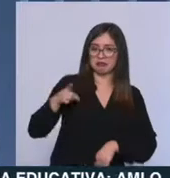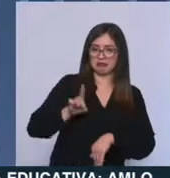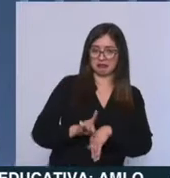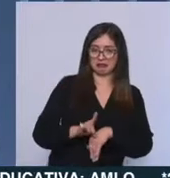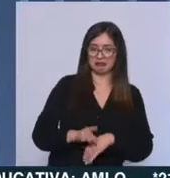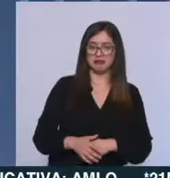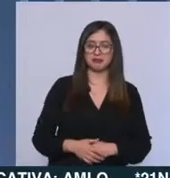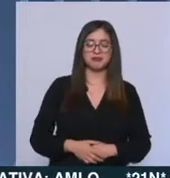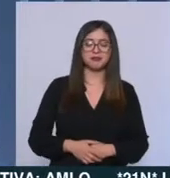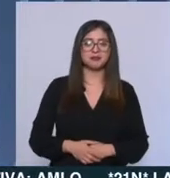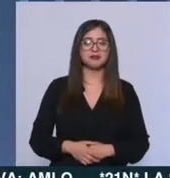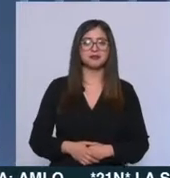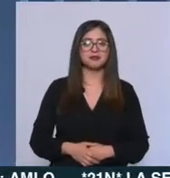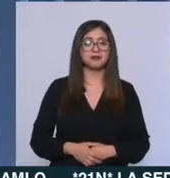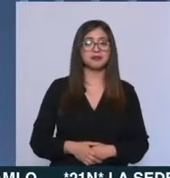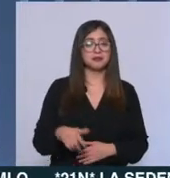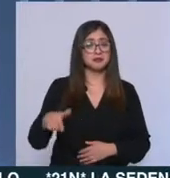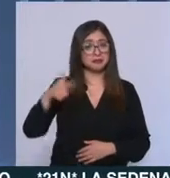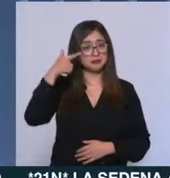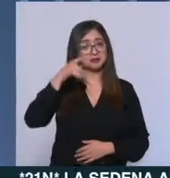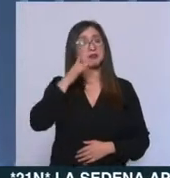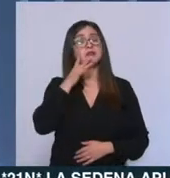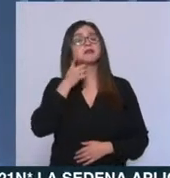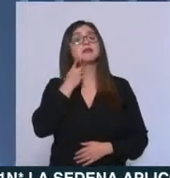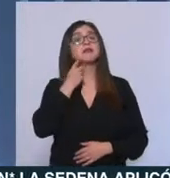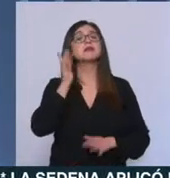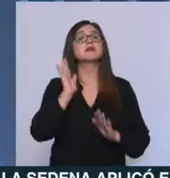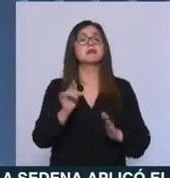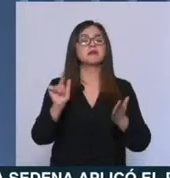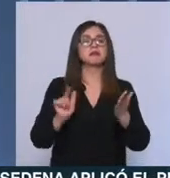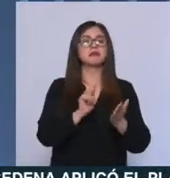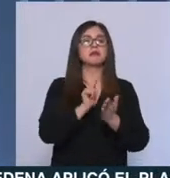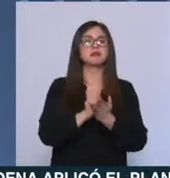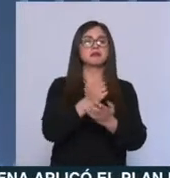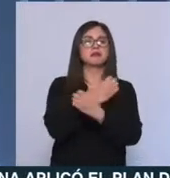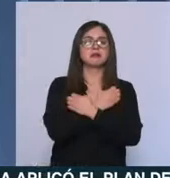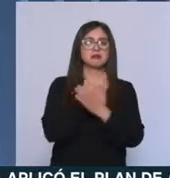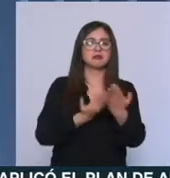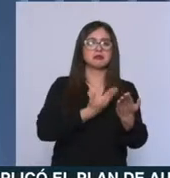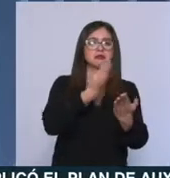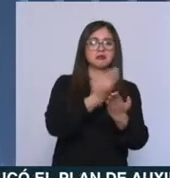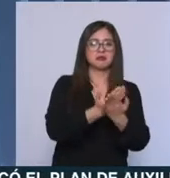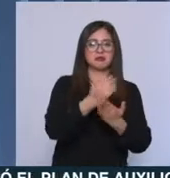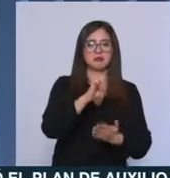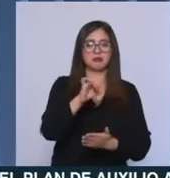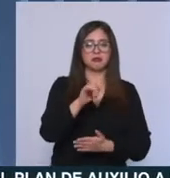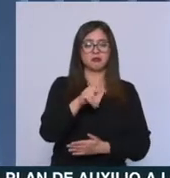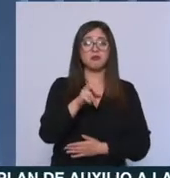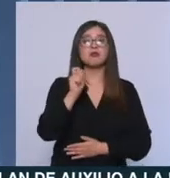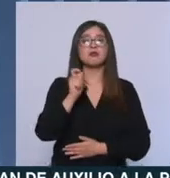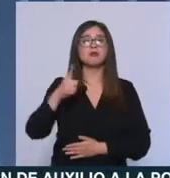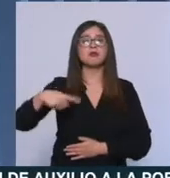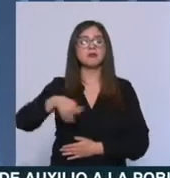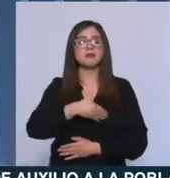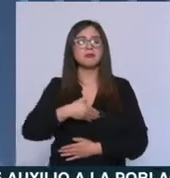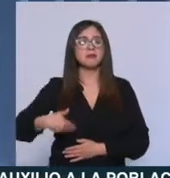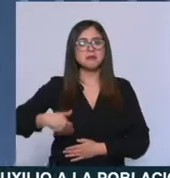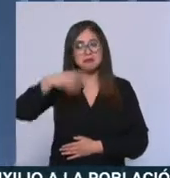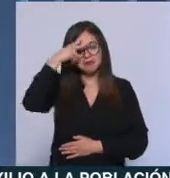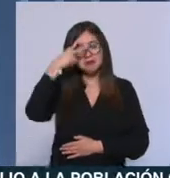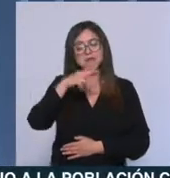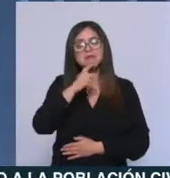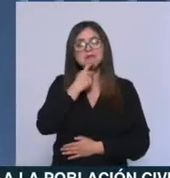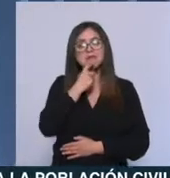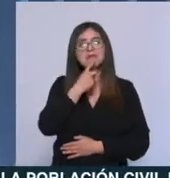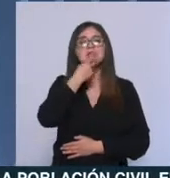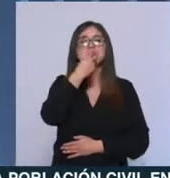Luego de que en la madrugada la Cámara de Diputados aprobó la reforma educativa que impulsó el Ejecutivo Federal, López Obrador celebró que se da un paso